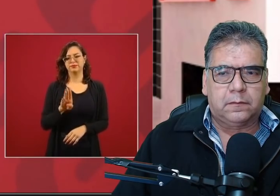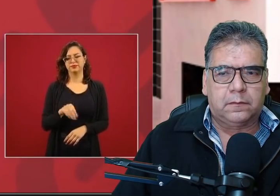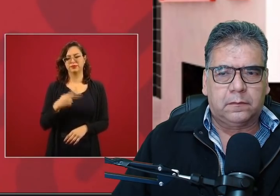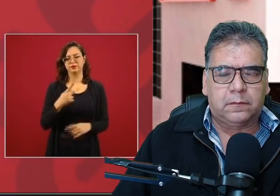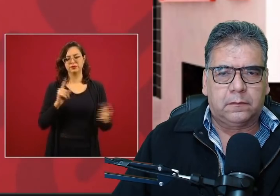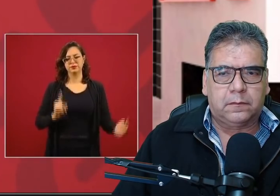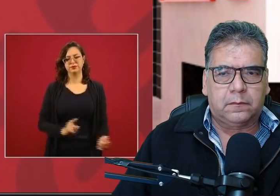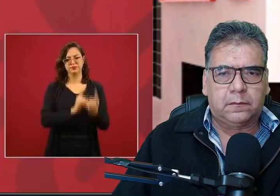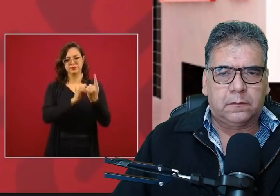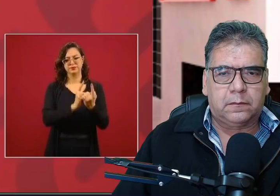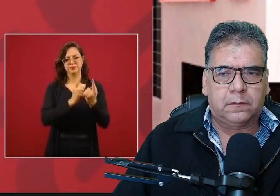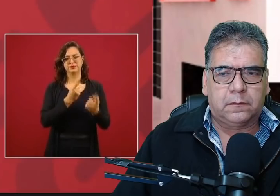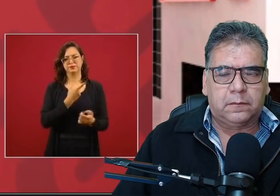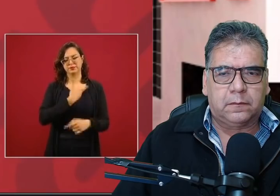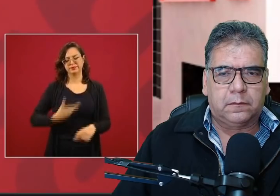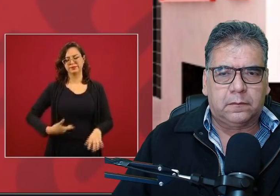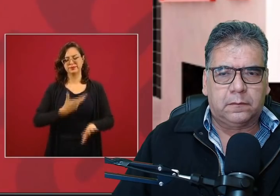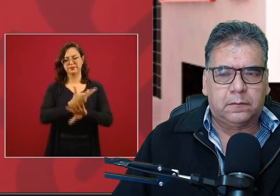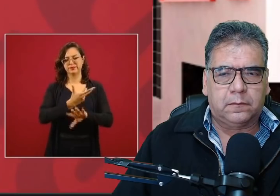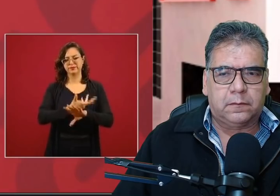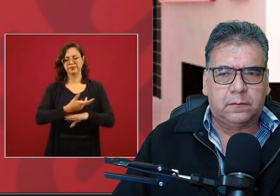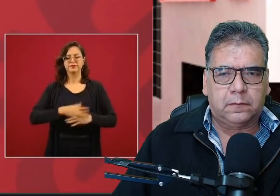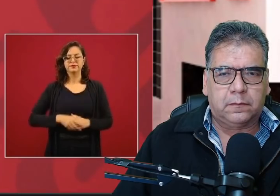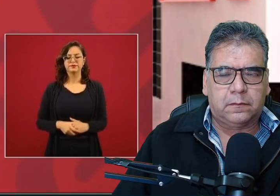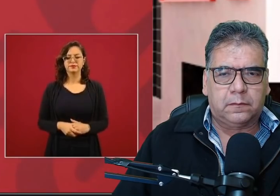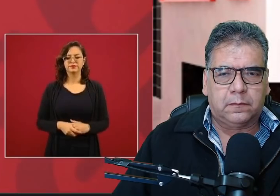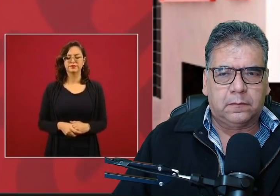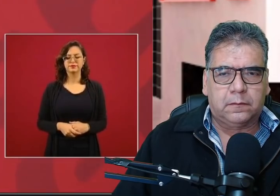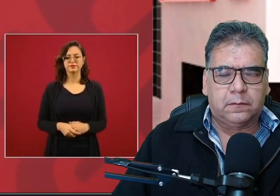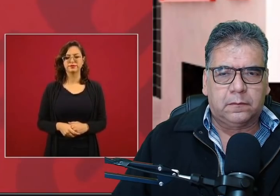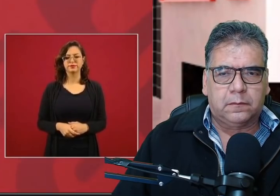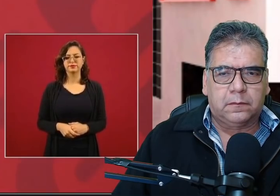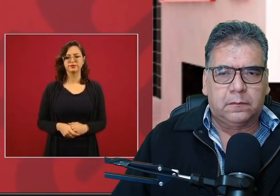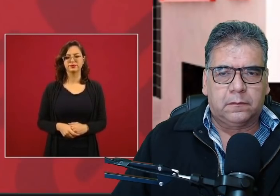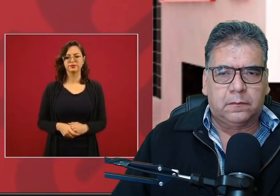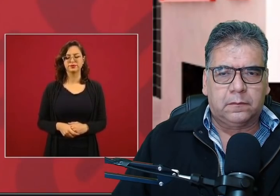de Estados Unidos de América, Donald Trump.